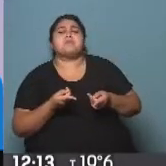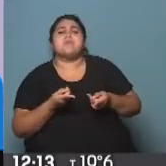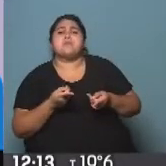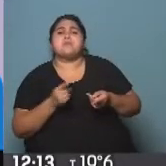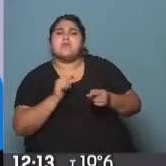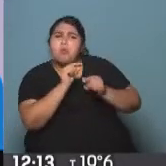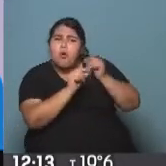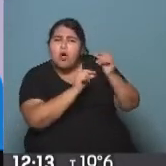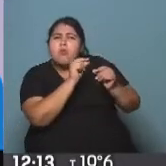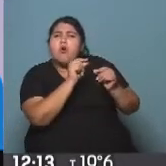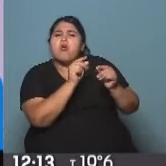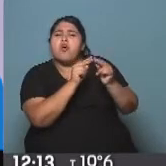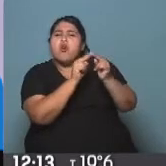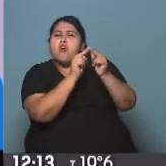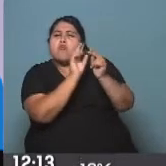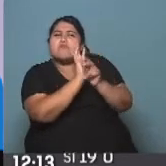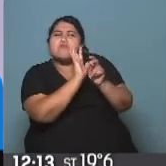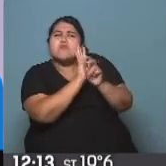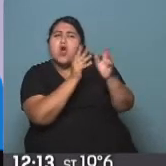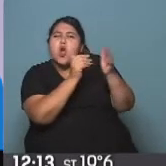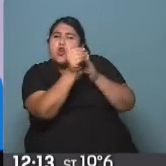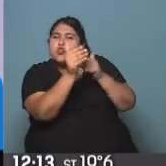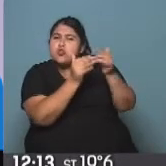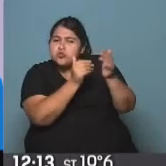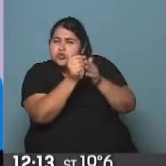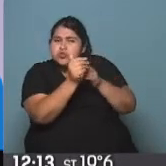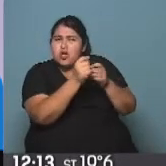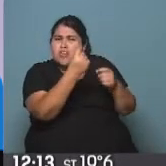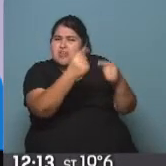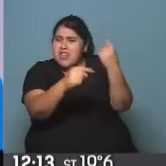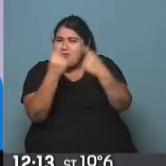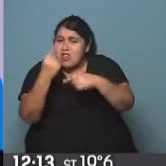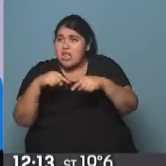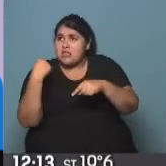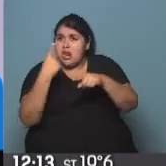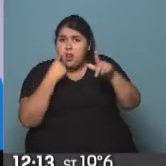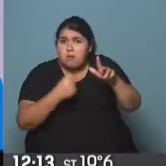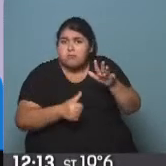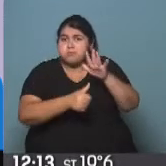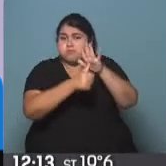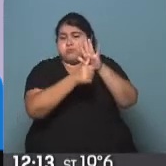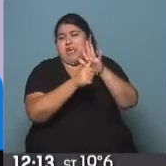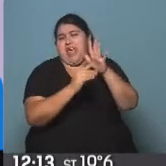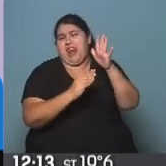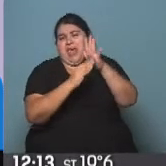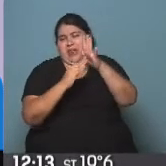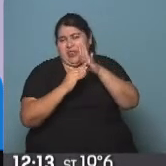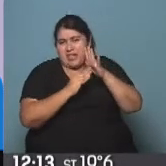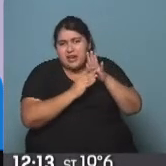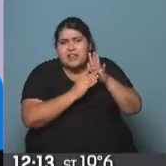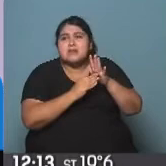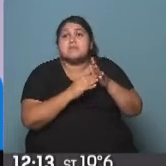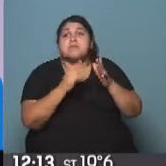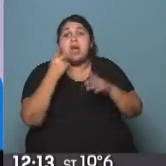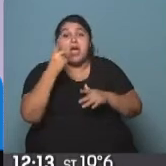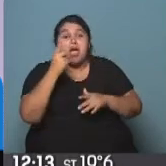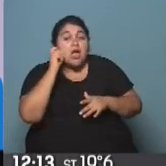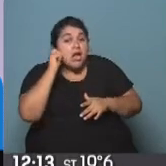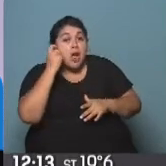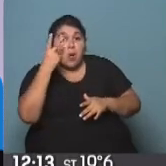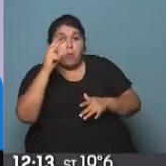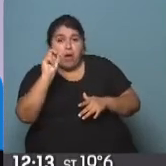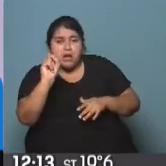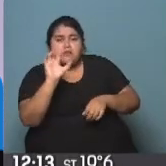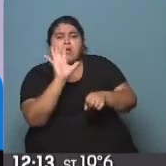construir un puente en la diversidad, junto a los líderes decidimos destacar en el comunicado del G20, el rol de